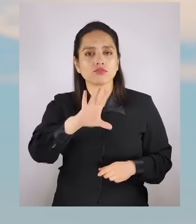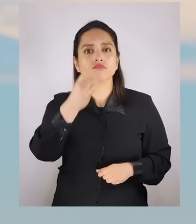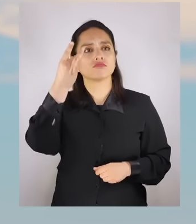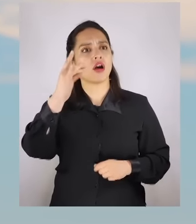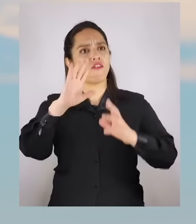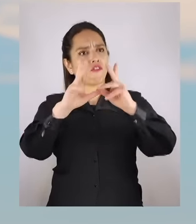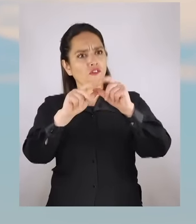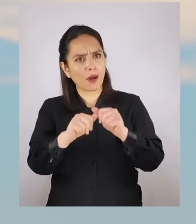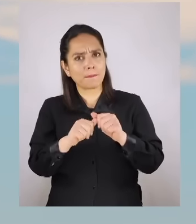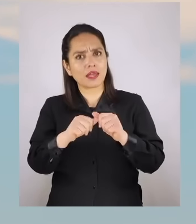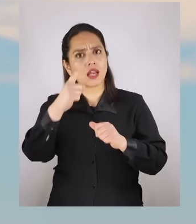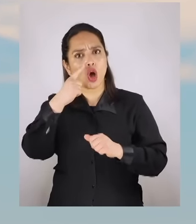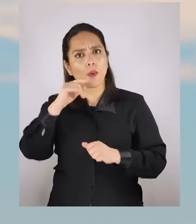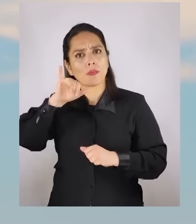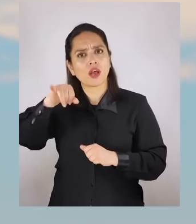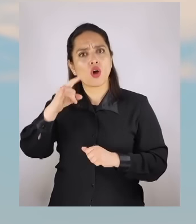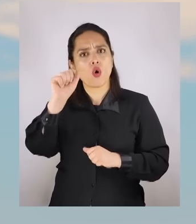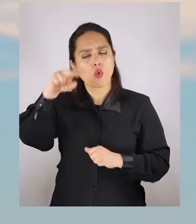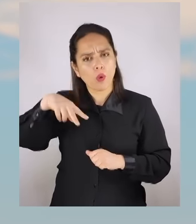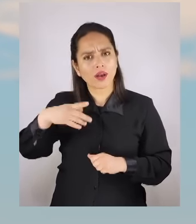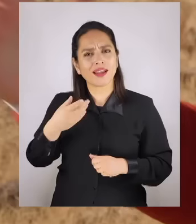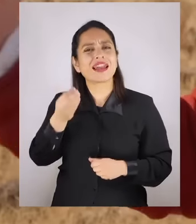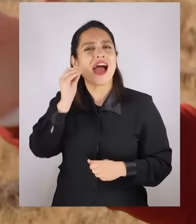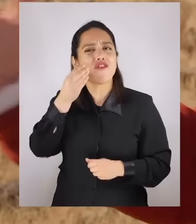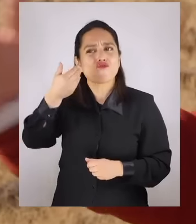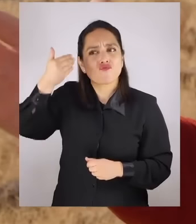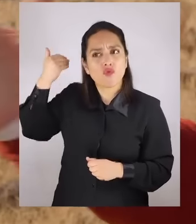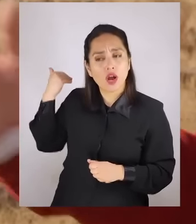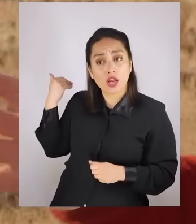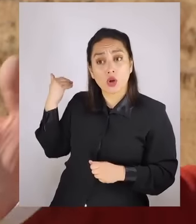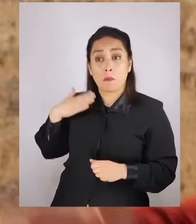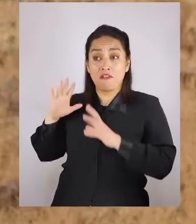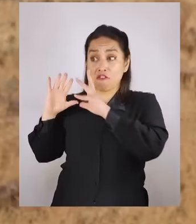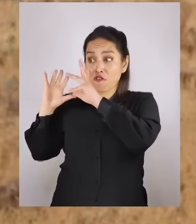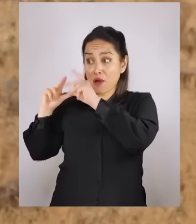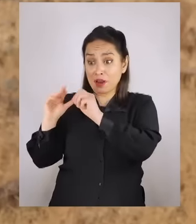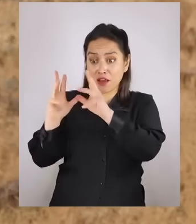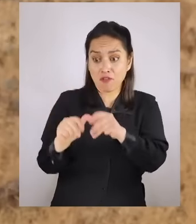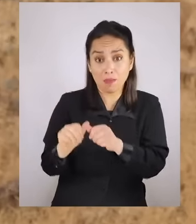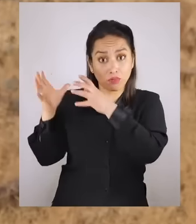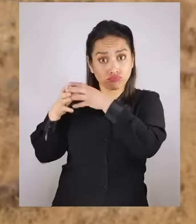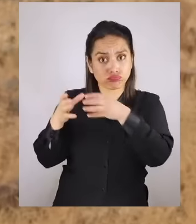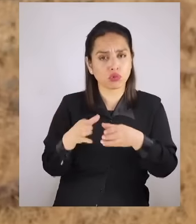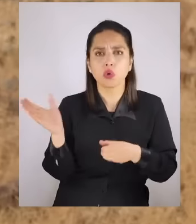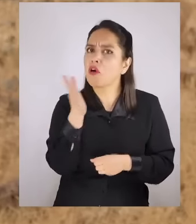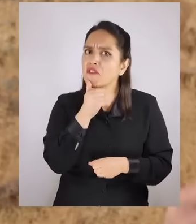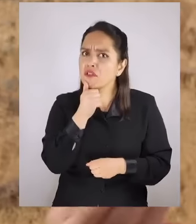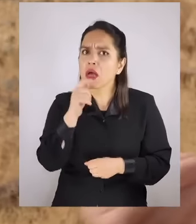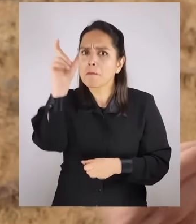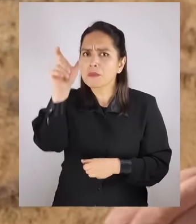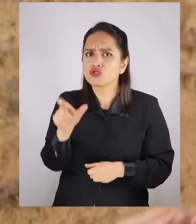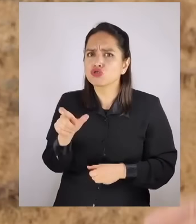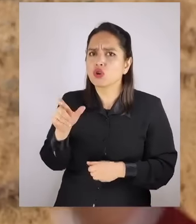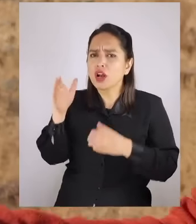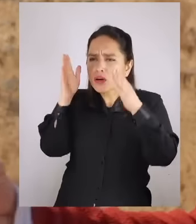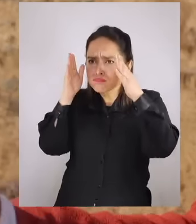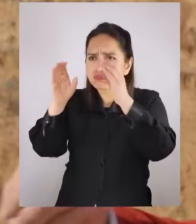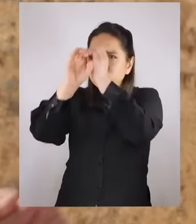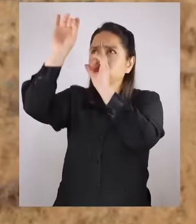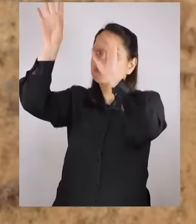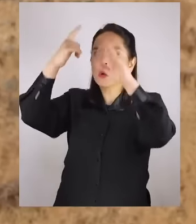mi tatarabuelo. No han habido astrónomos entre medio en estas dos generaciones, pero parece que hay alguna información que